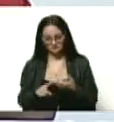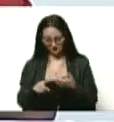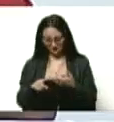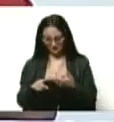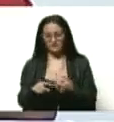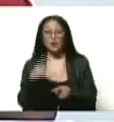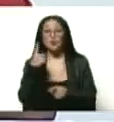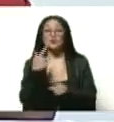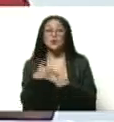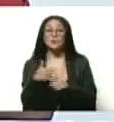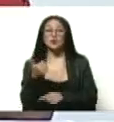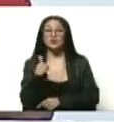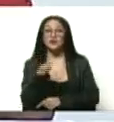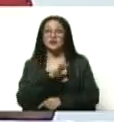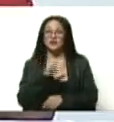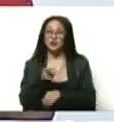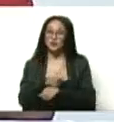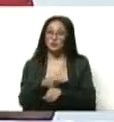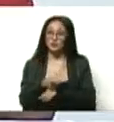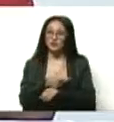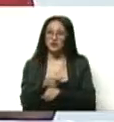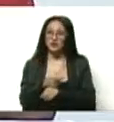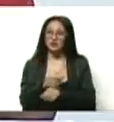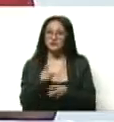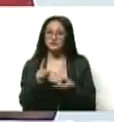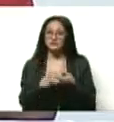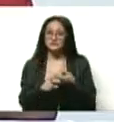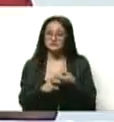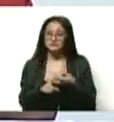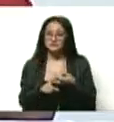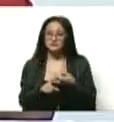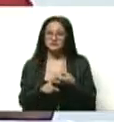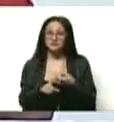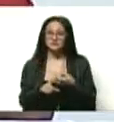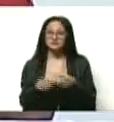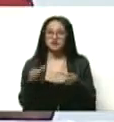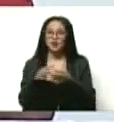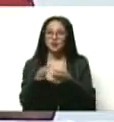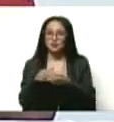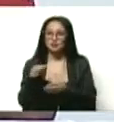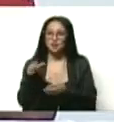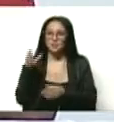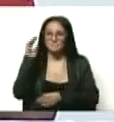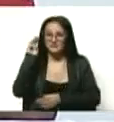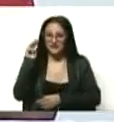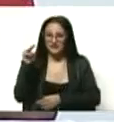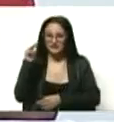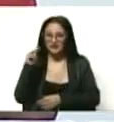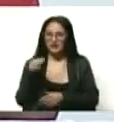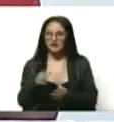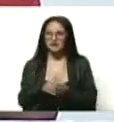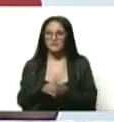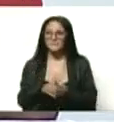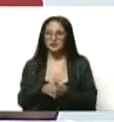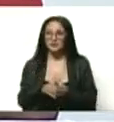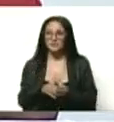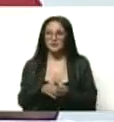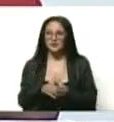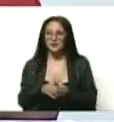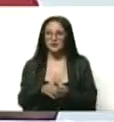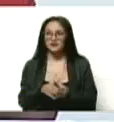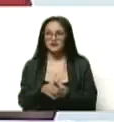la del 1x10, el buen gobierno, con las bricomiles, con las agendas concretas de acciones,